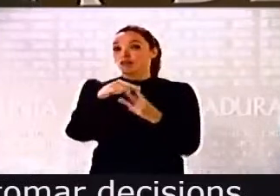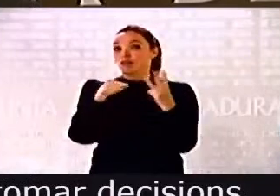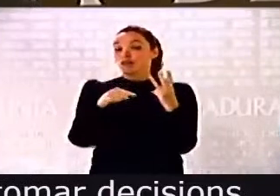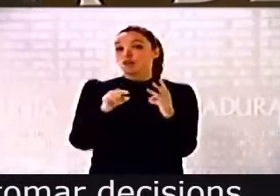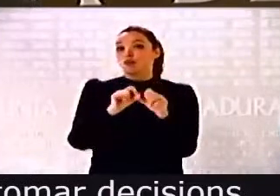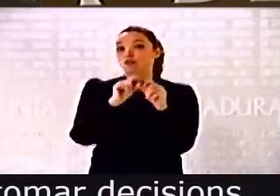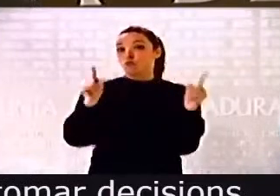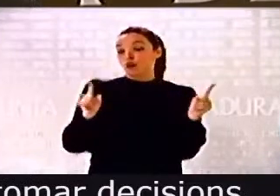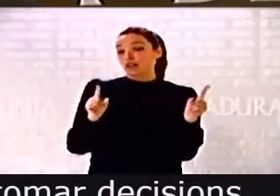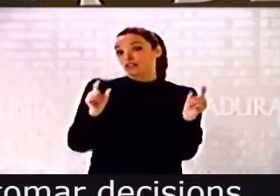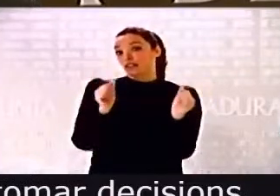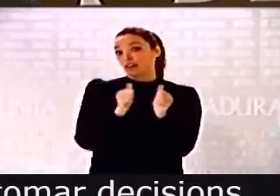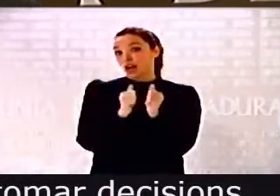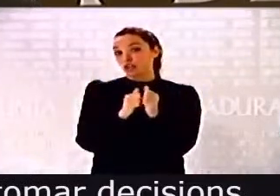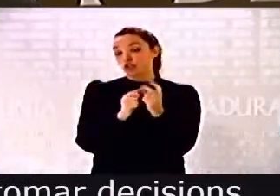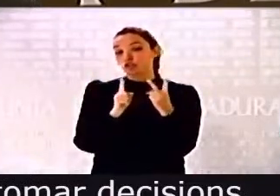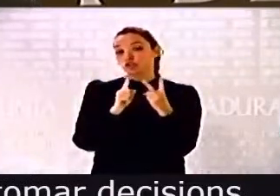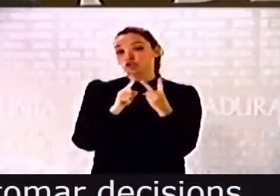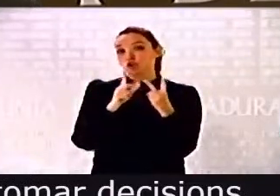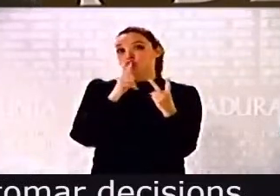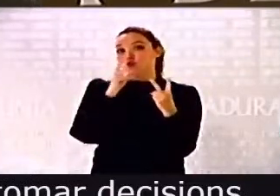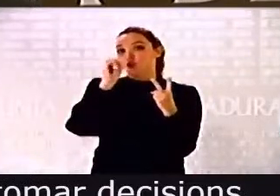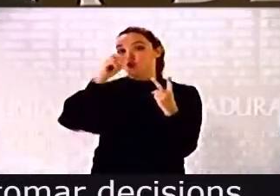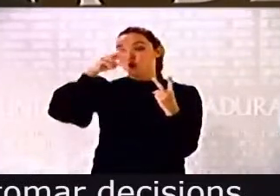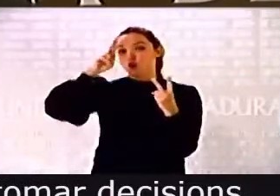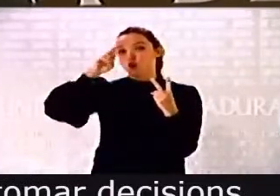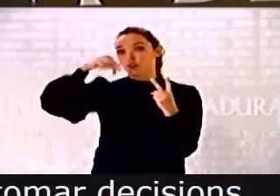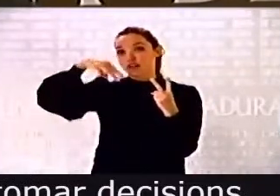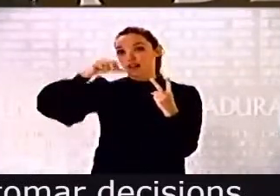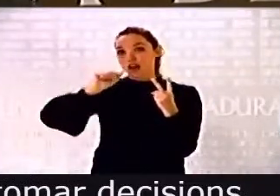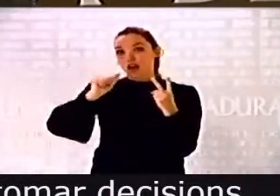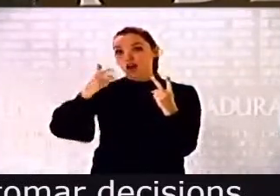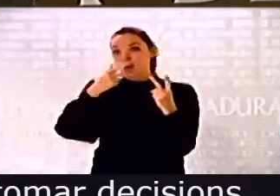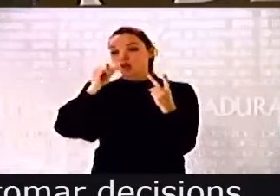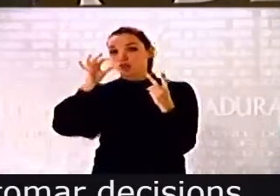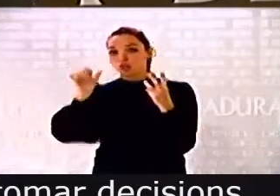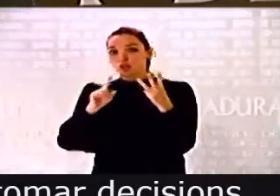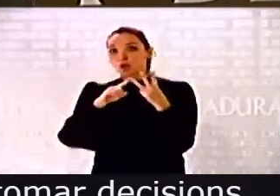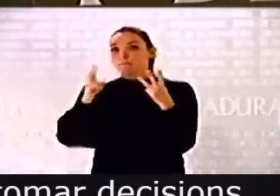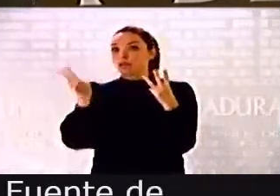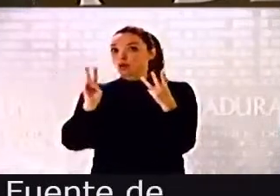de Cantos, Hornachos y Villanueva del Fresno.